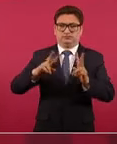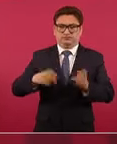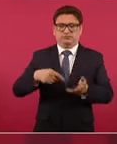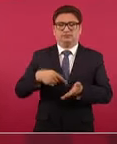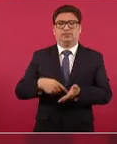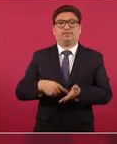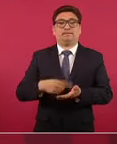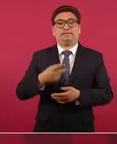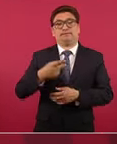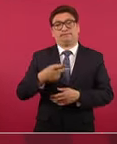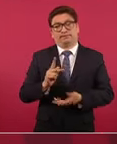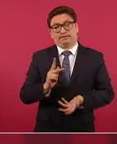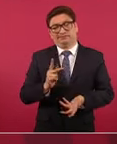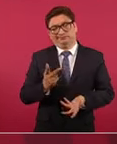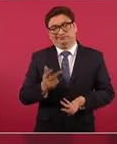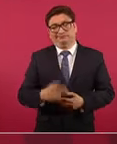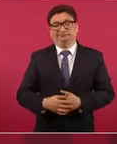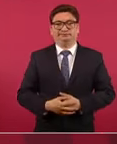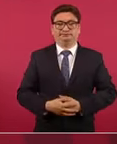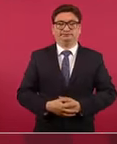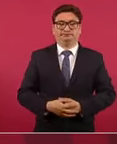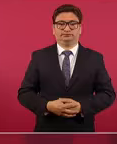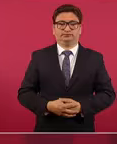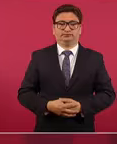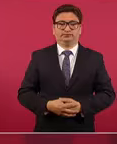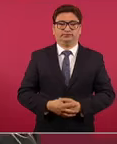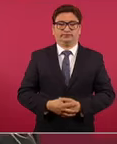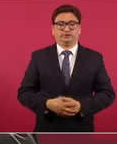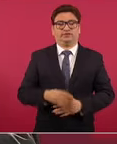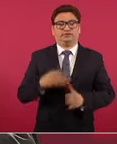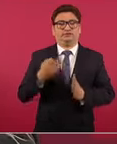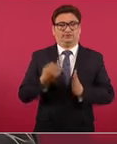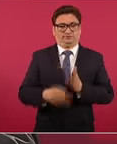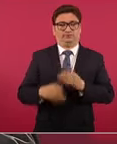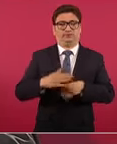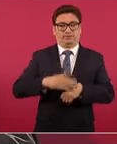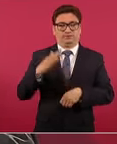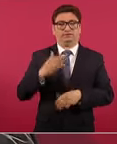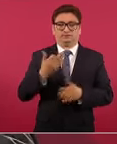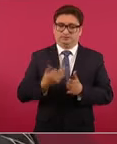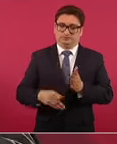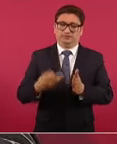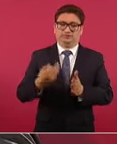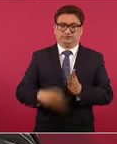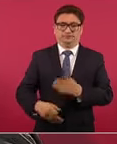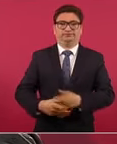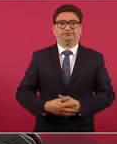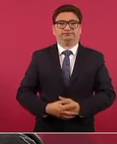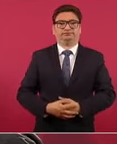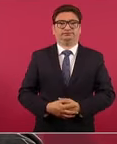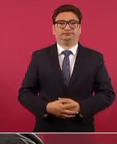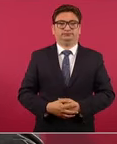pero este hace falta y estés